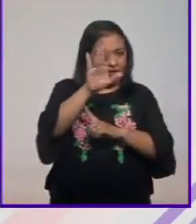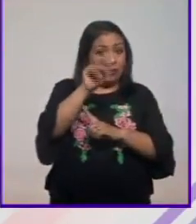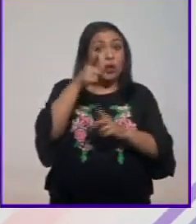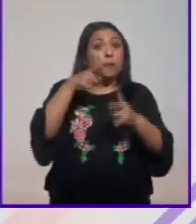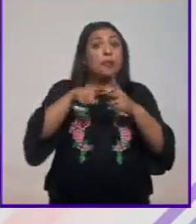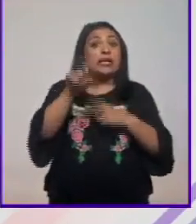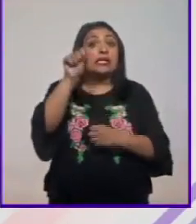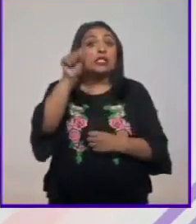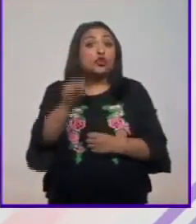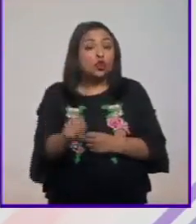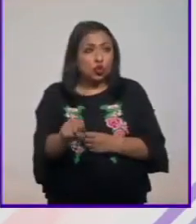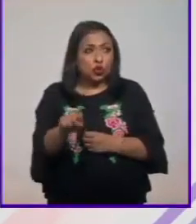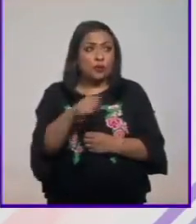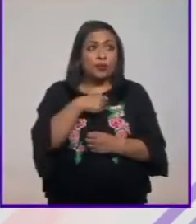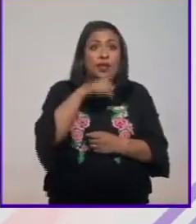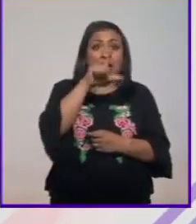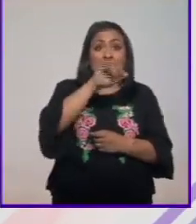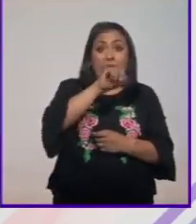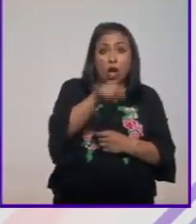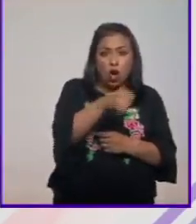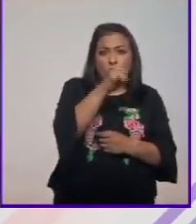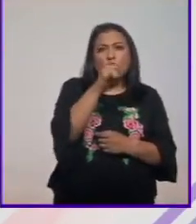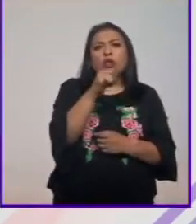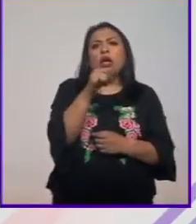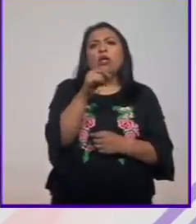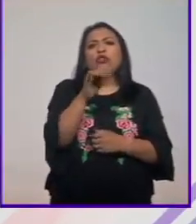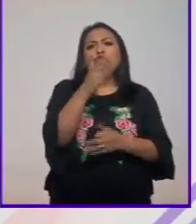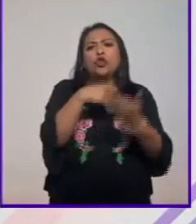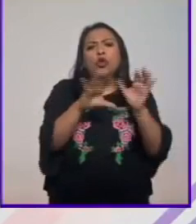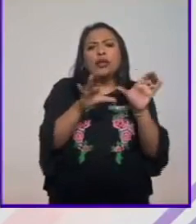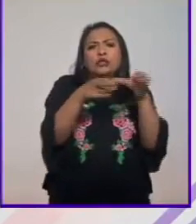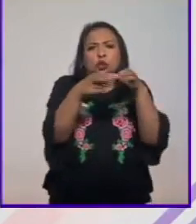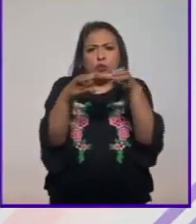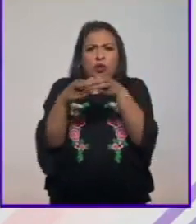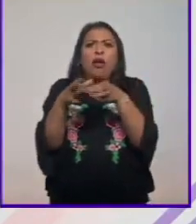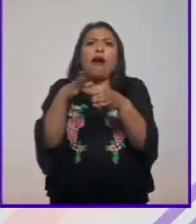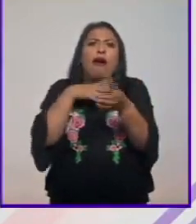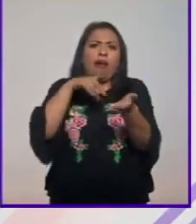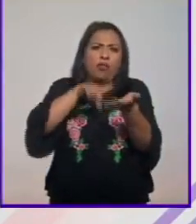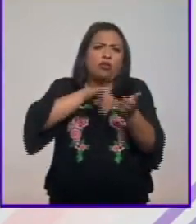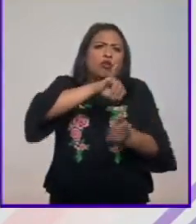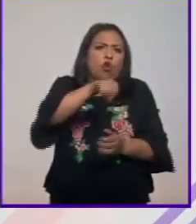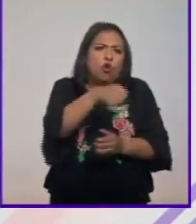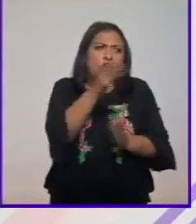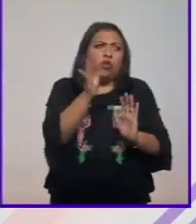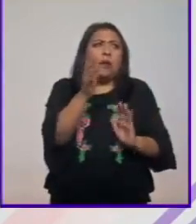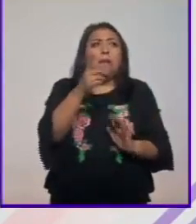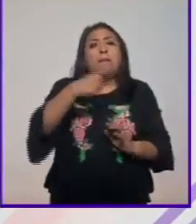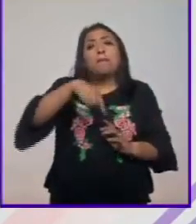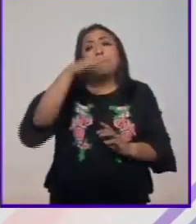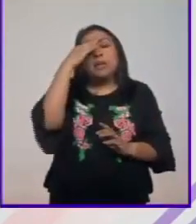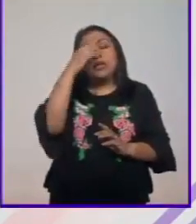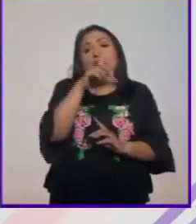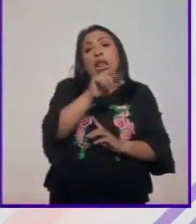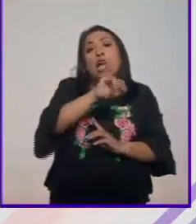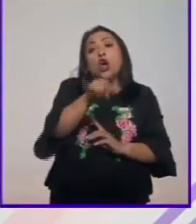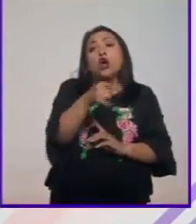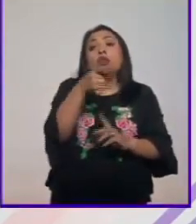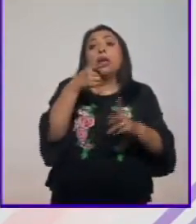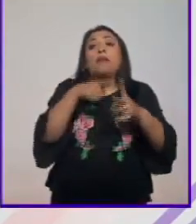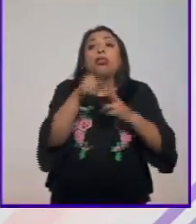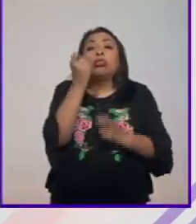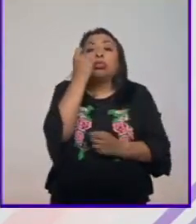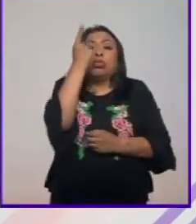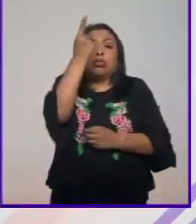sur. Sin embargo, la jota, pues todas las comunidades de España tienen jota. Se cree que es Aragón. La gente piensa, la jota se inventó en Aragón,